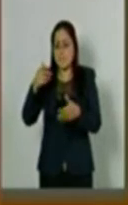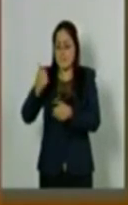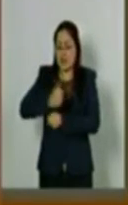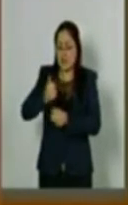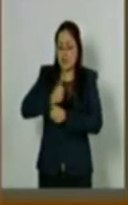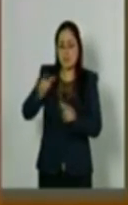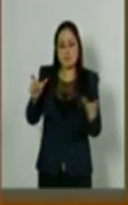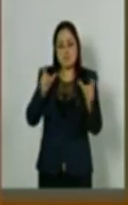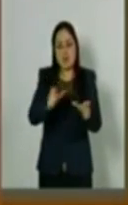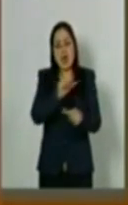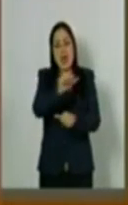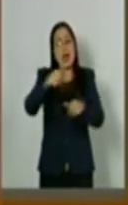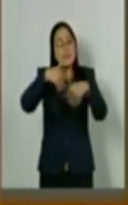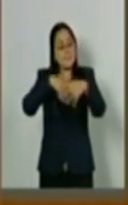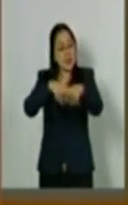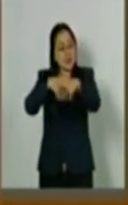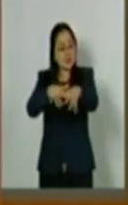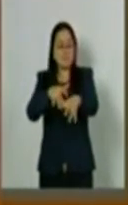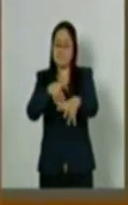fuerzas